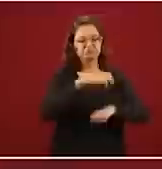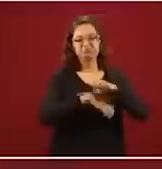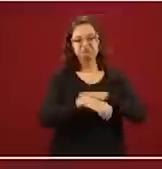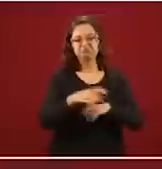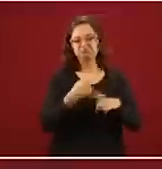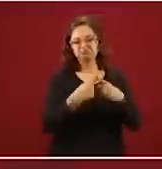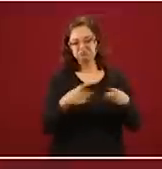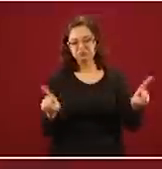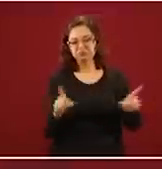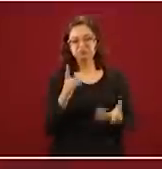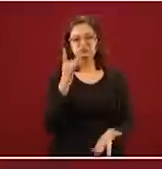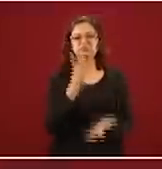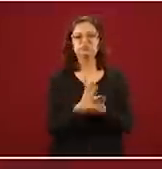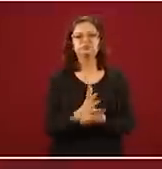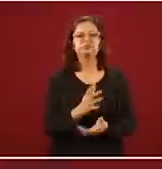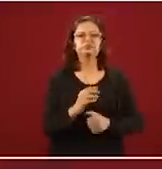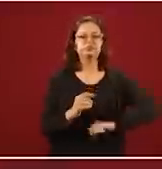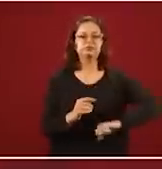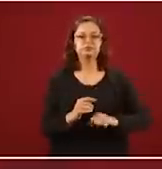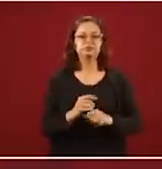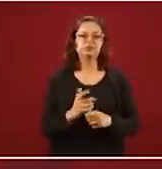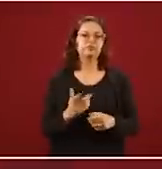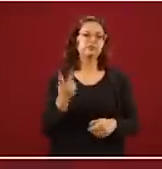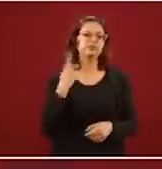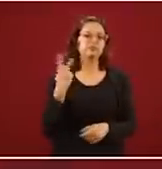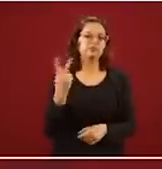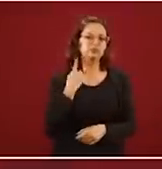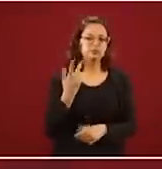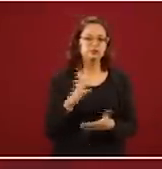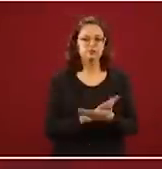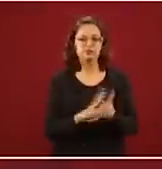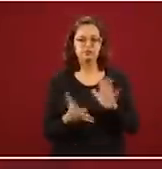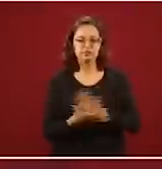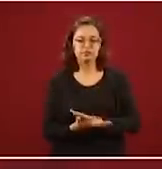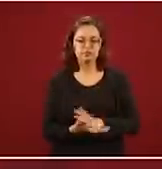apalancadas con políticos,